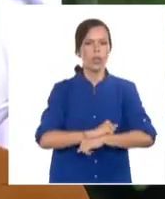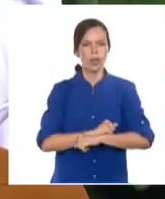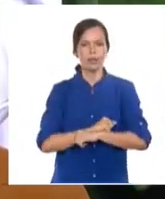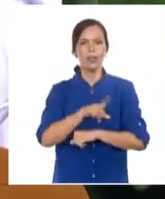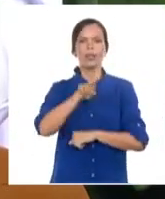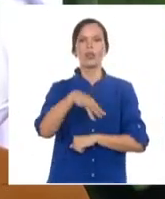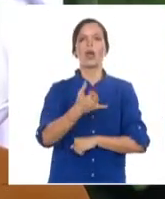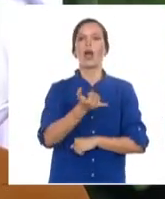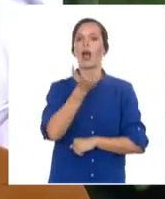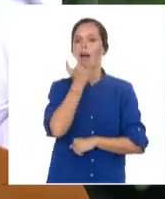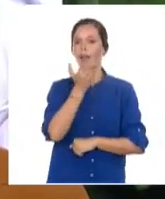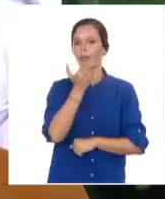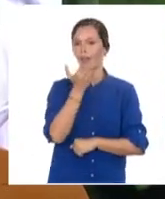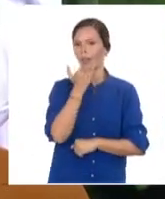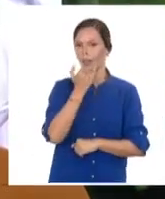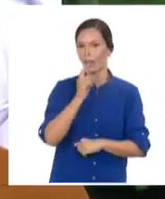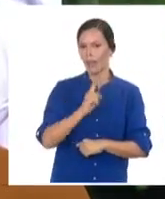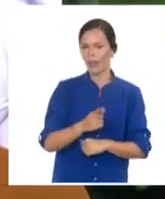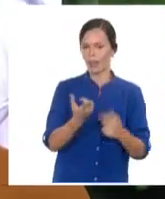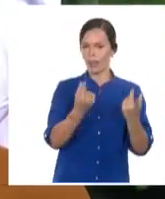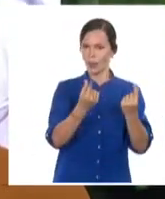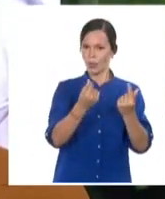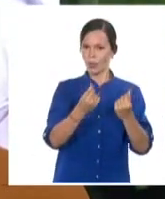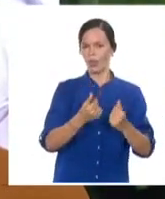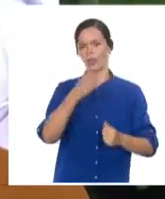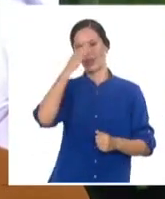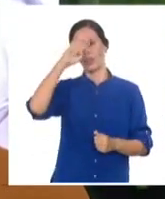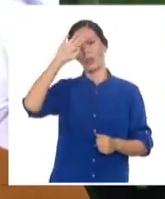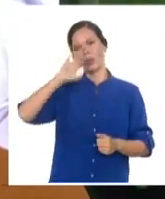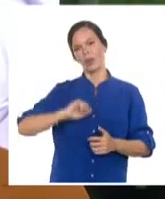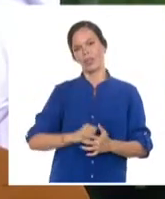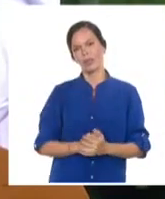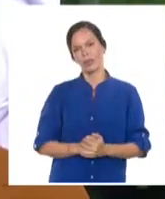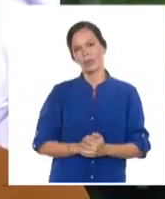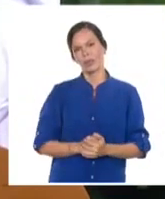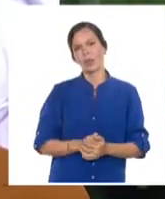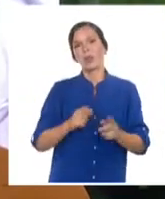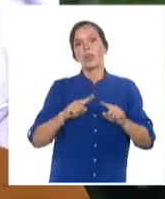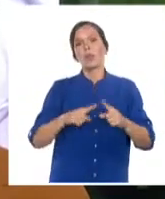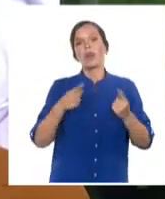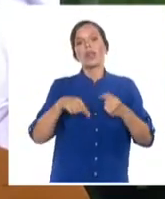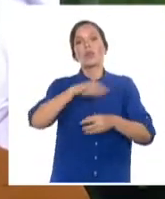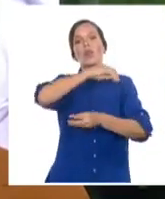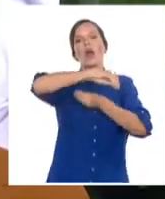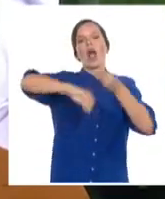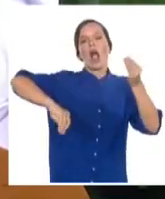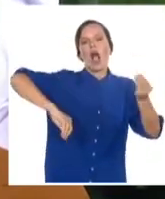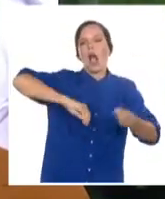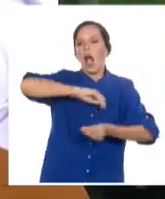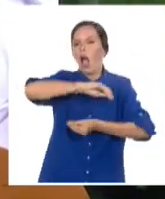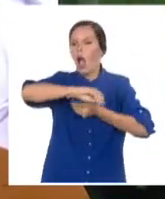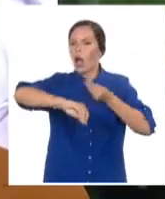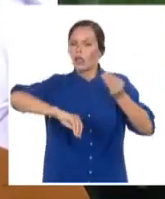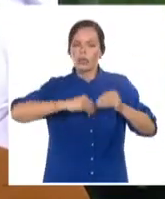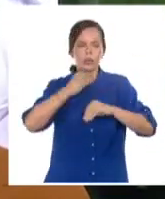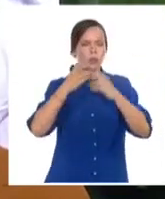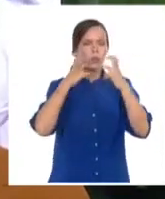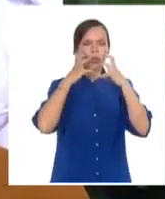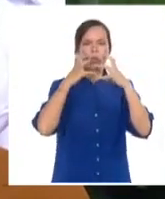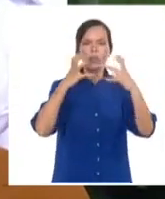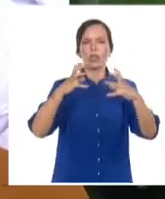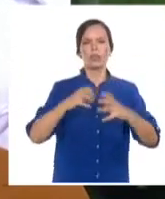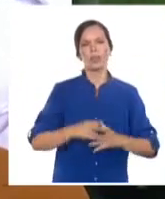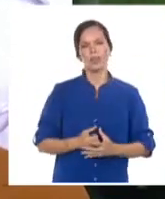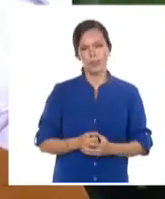aquel momento en Cuba constituía sin dudas un cambio Revolucionario que desataría desde aquel instante las